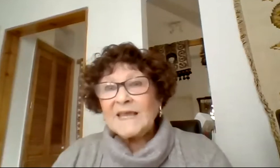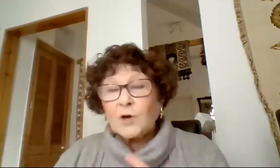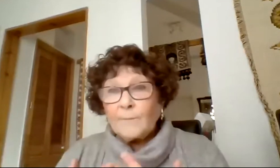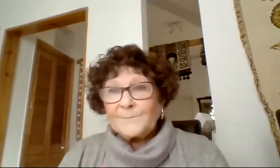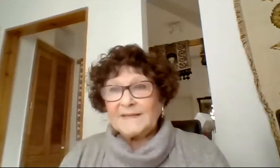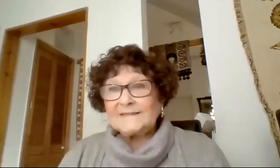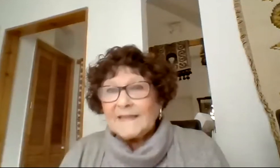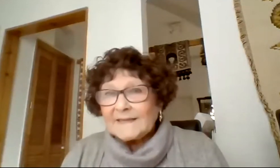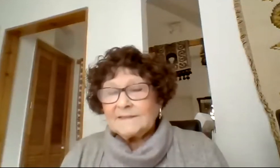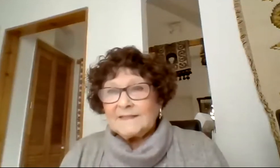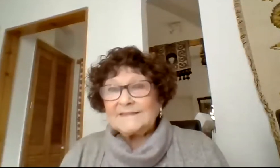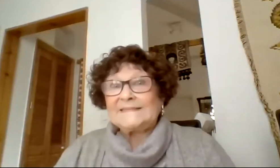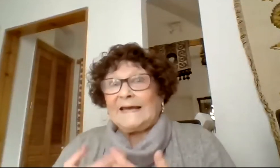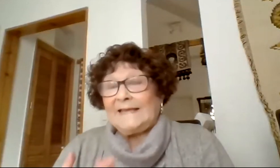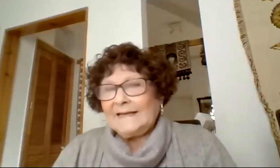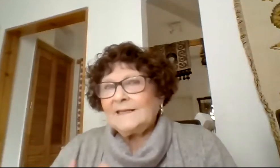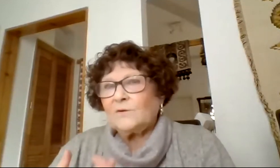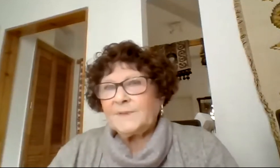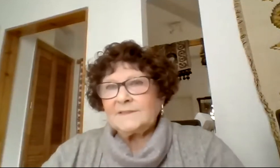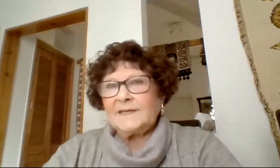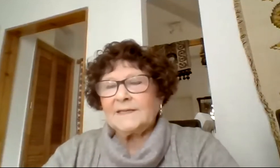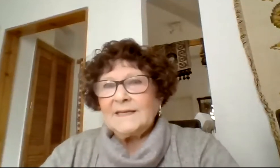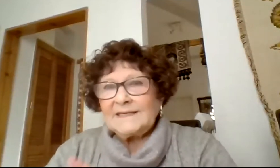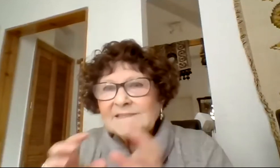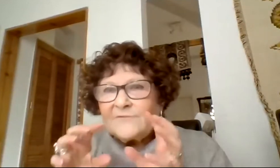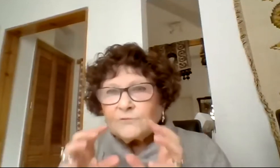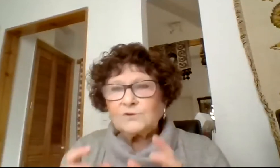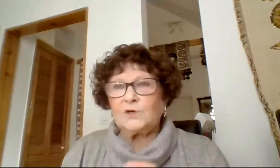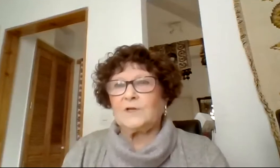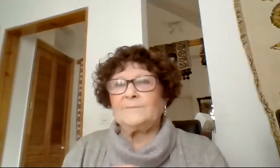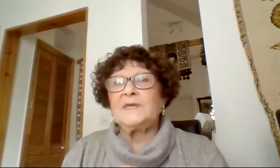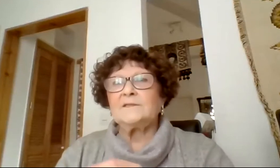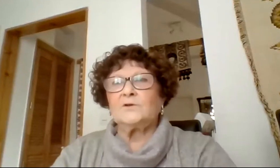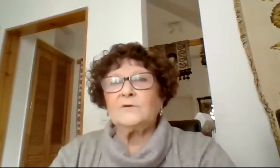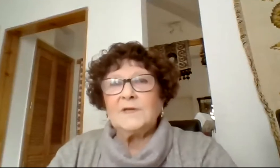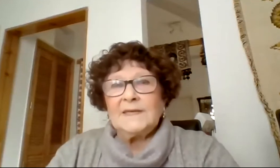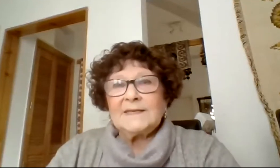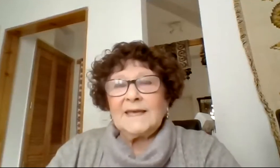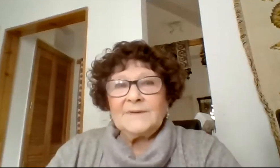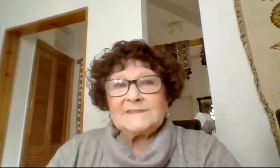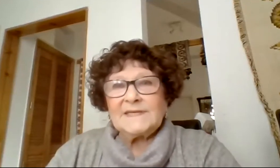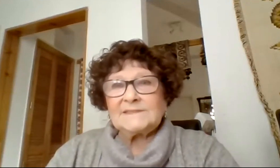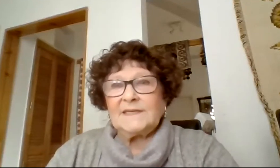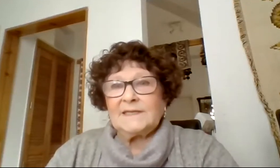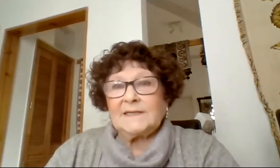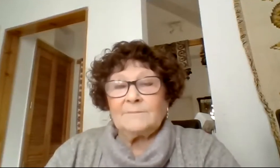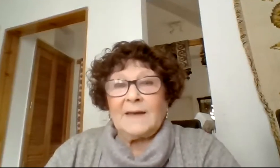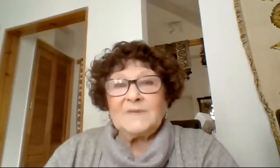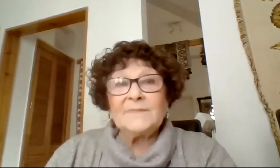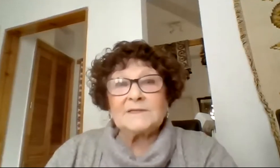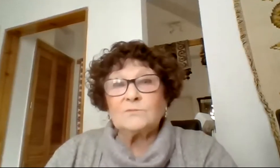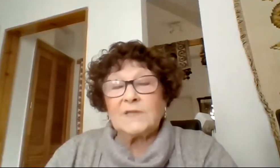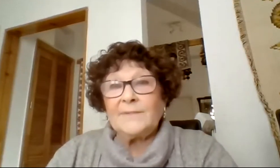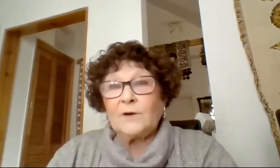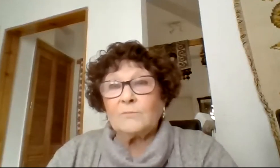y de comprender, de tratar de comprender ese funcionamiento que a veces a mí